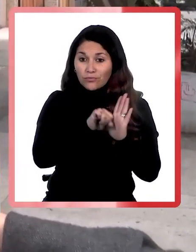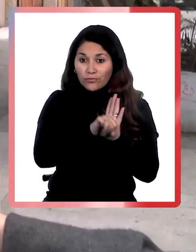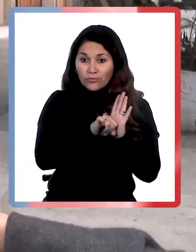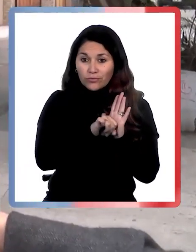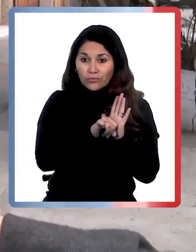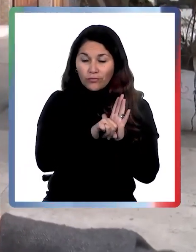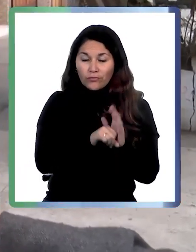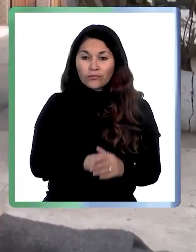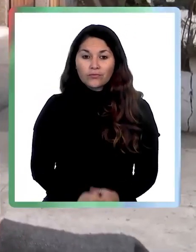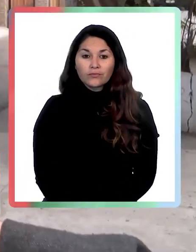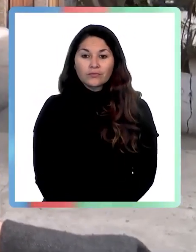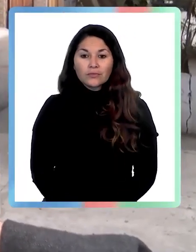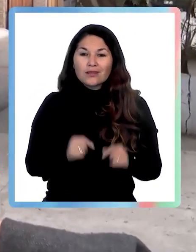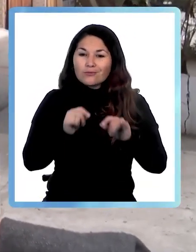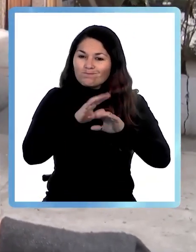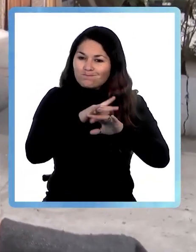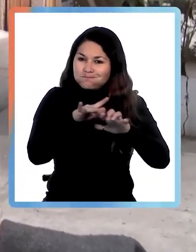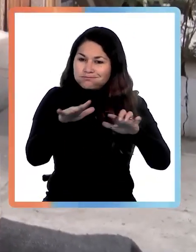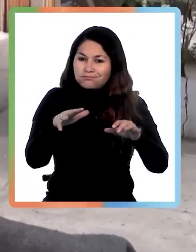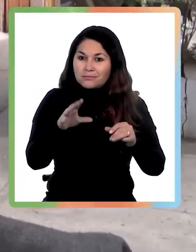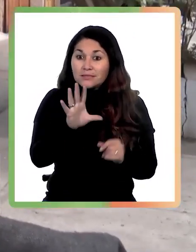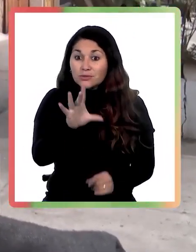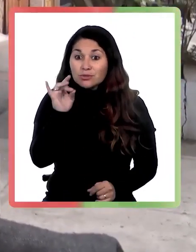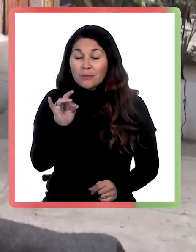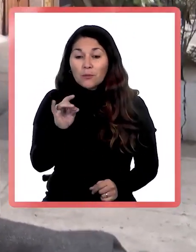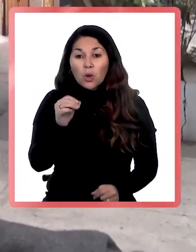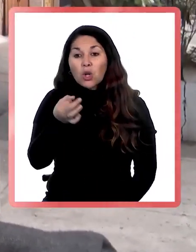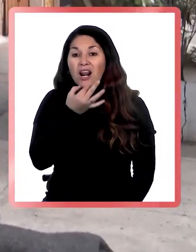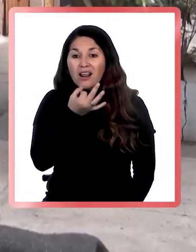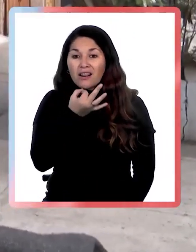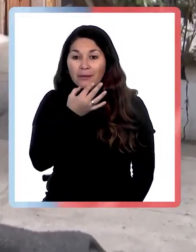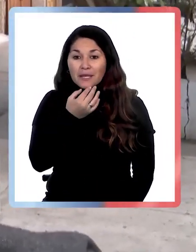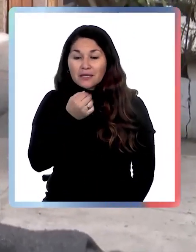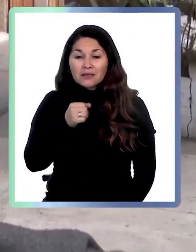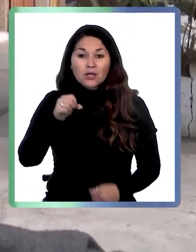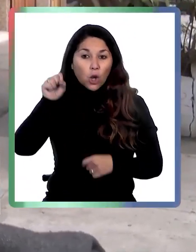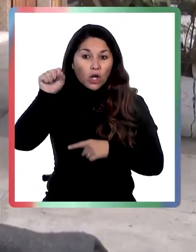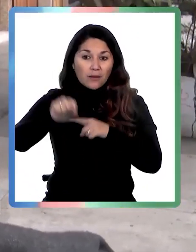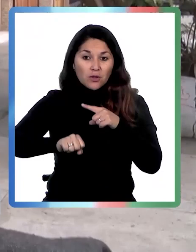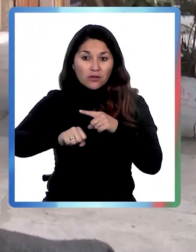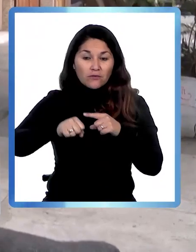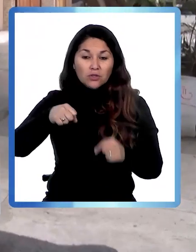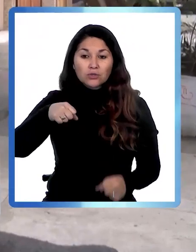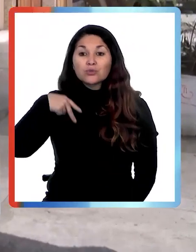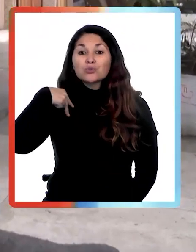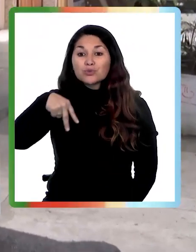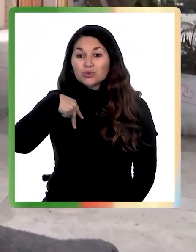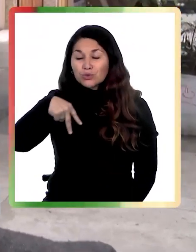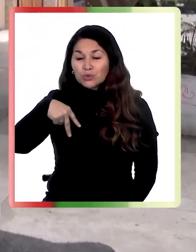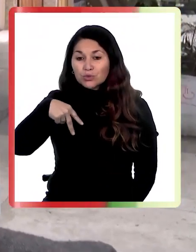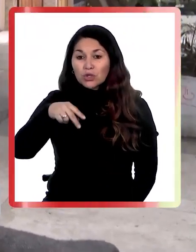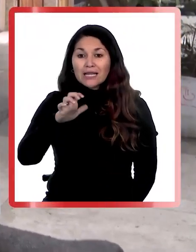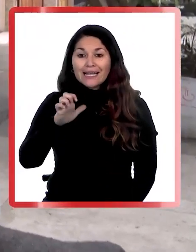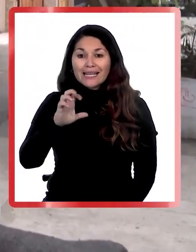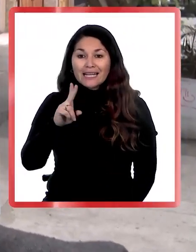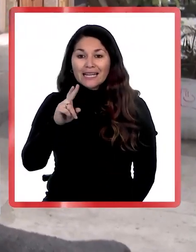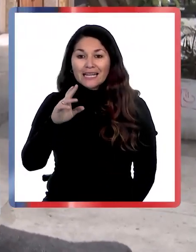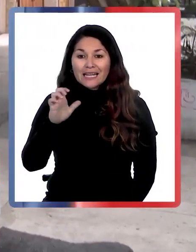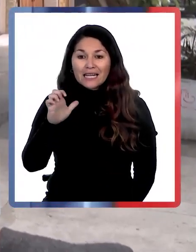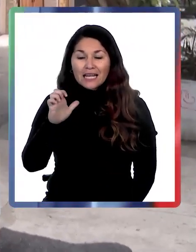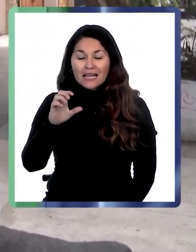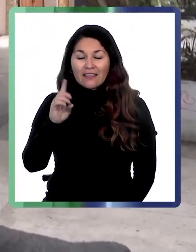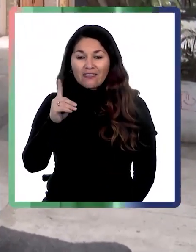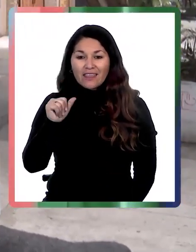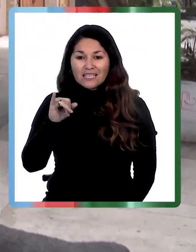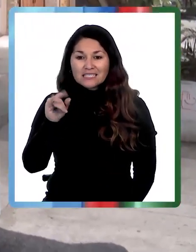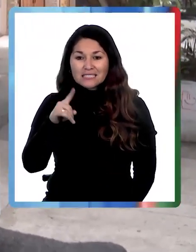viral en la página y encontramos que hay un medicamento que se aprobó en junio eh el cual se llama elid y este tratamiento tiene un